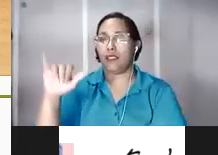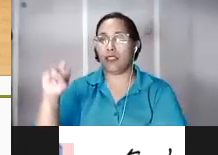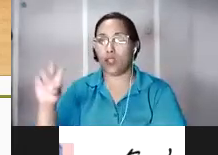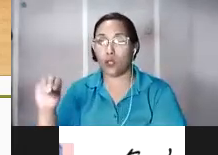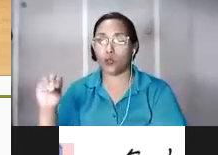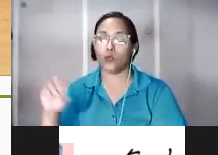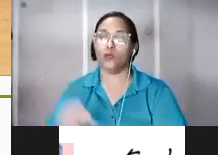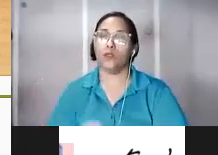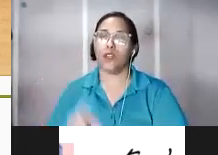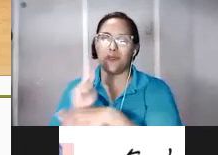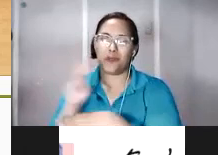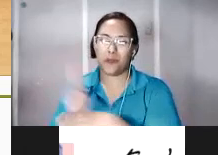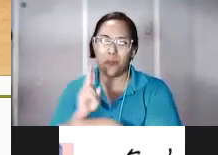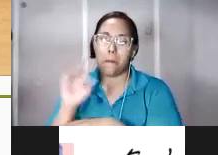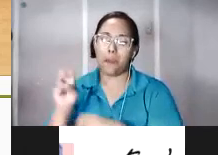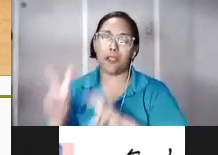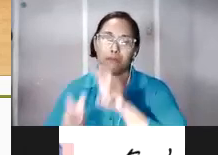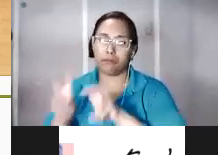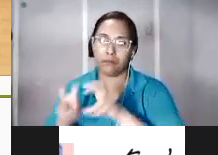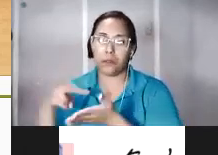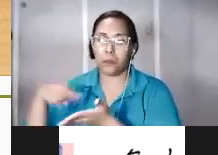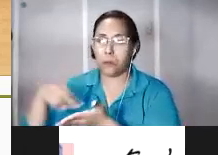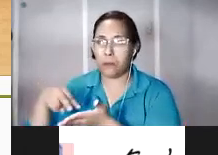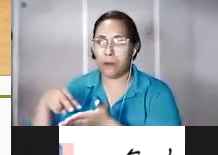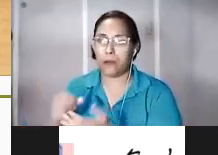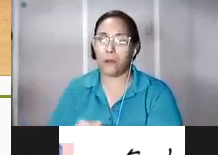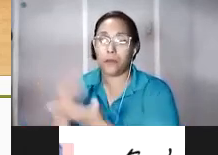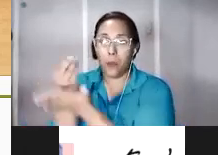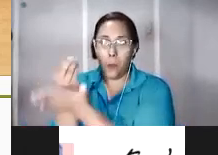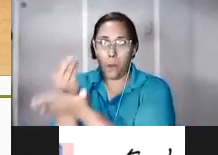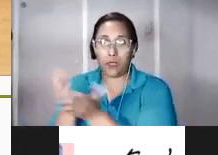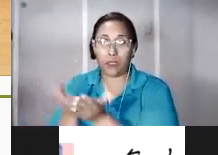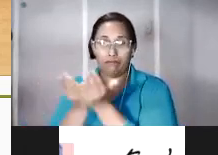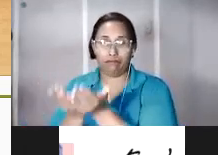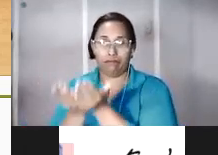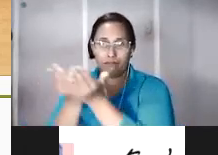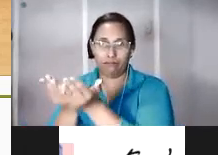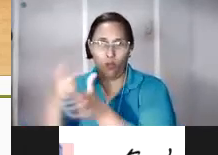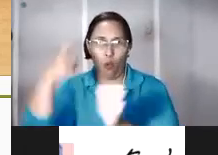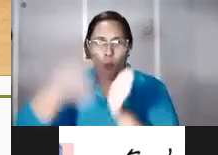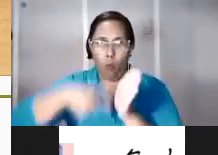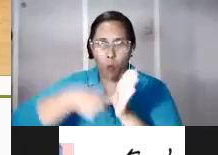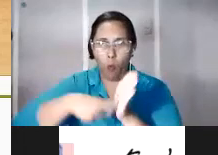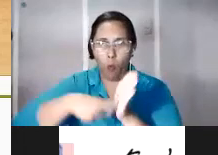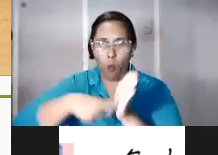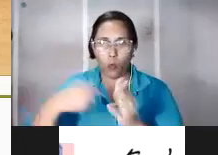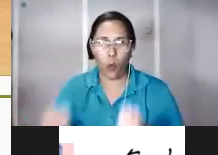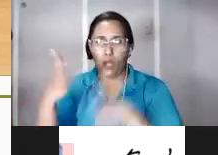utilizó para estos fines. Los precios de los palcos fluctuaban entre 5 y